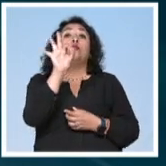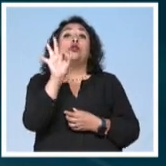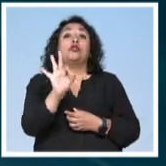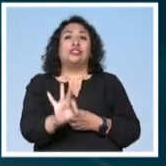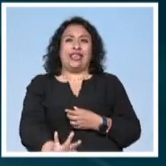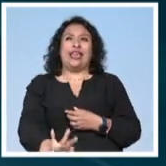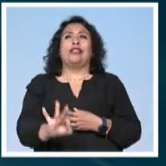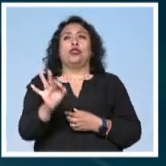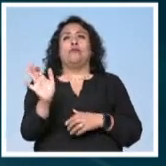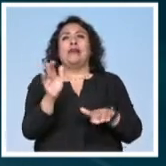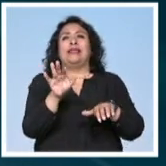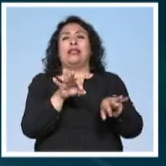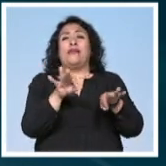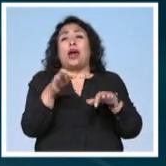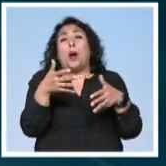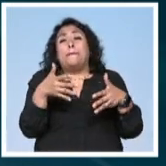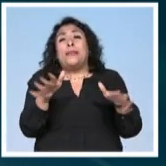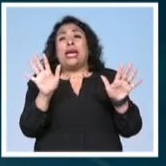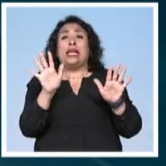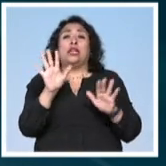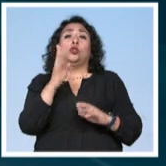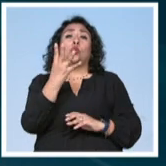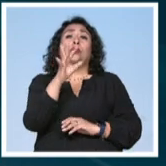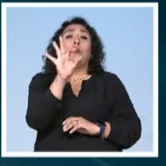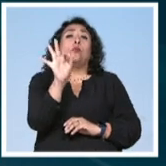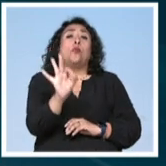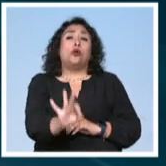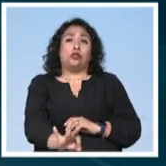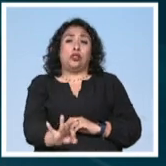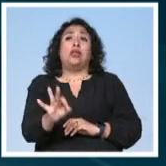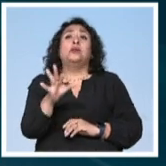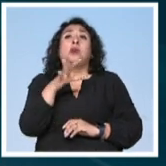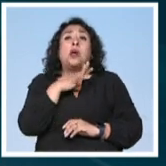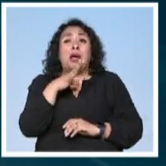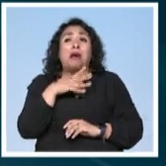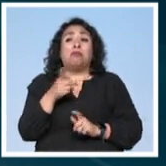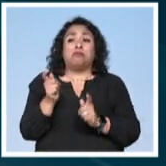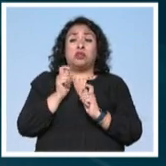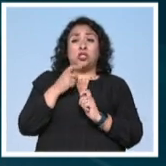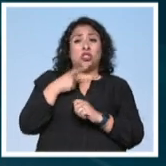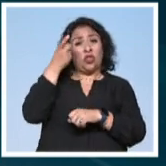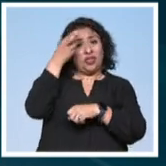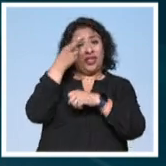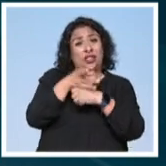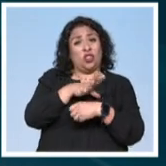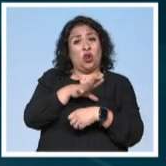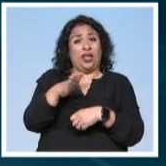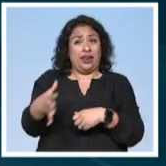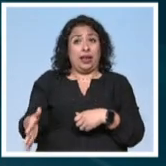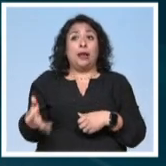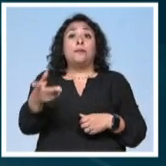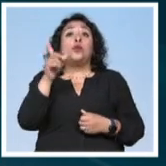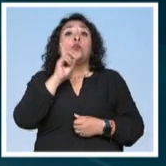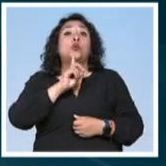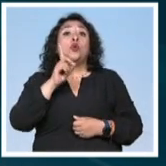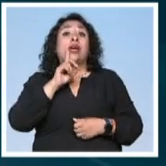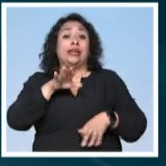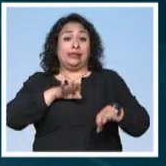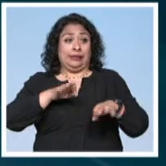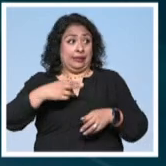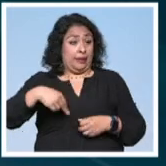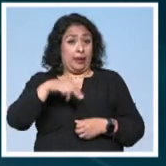de las plantillas laborales, apenas un 4% alcanza puestos de dirección general. De las mujeres que